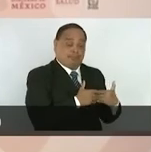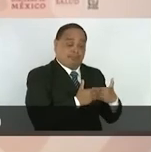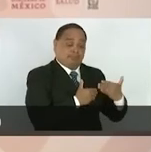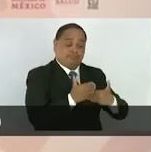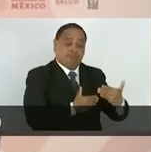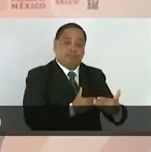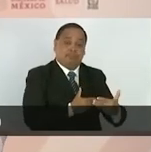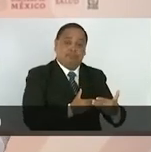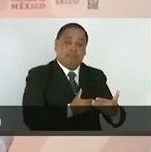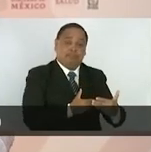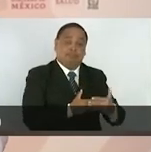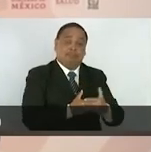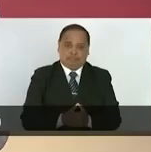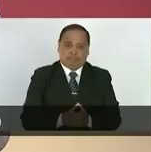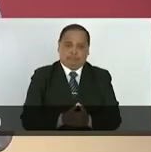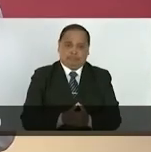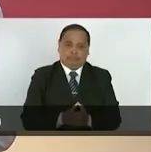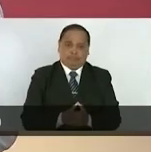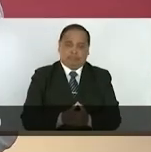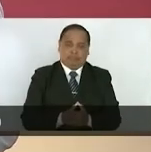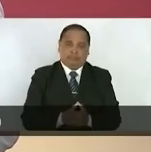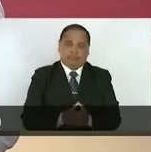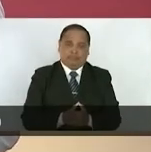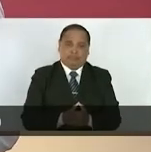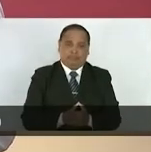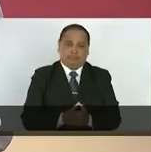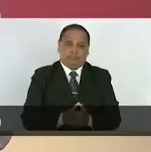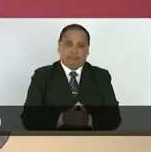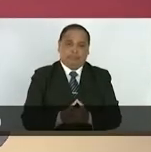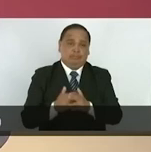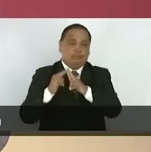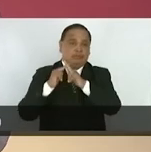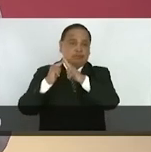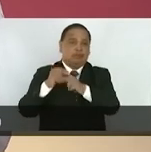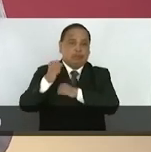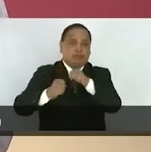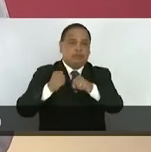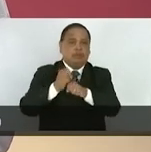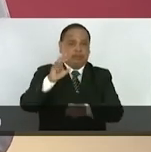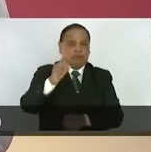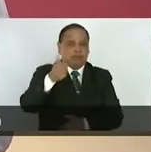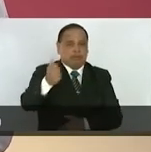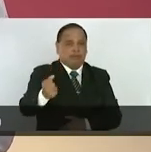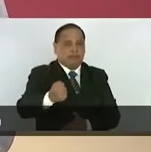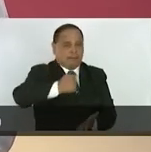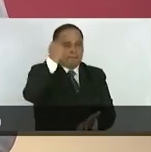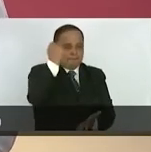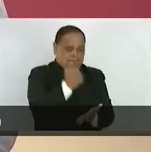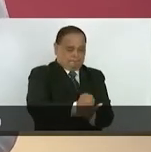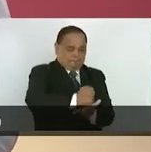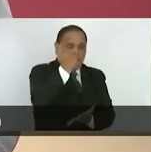ha estado pidiendo respeto para Cuba, para Venezuela, ha estado